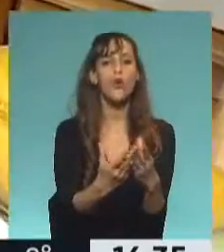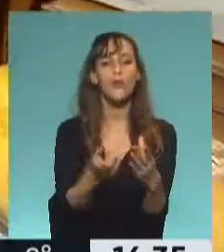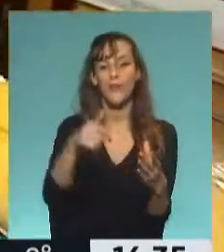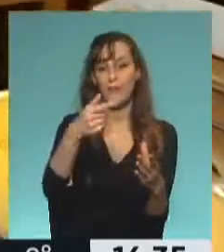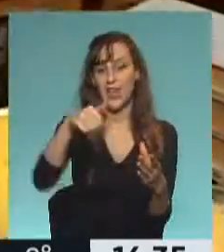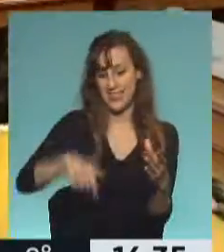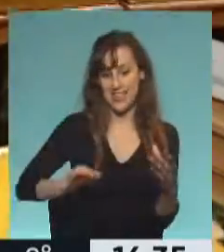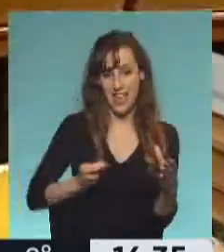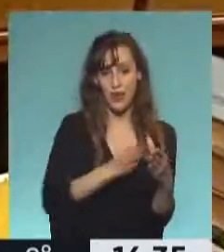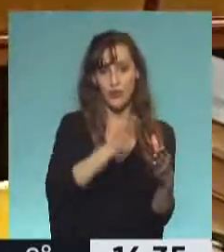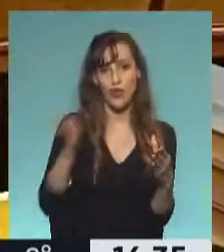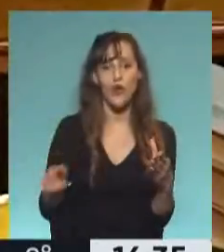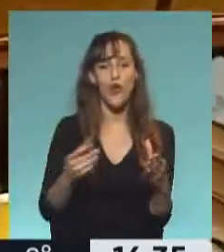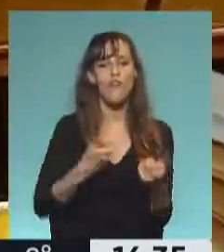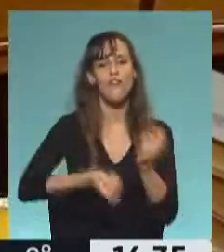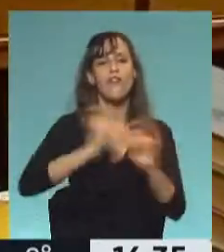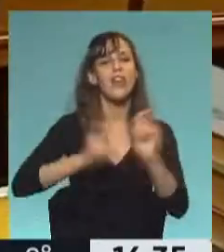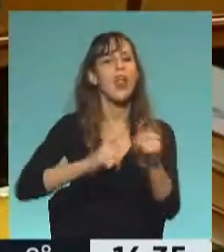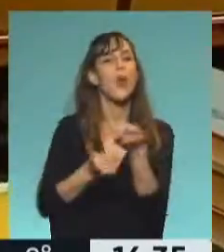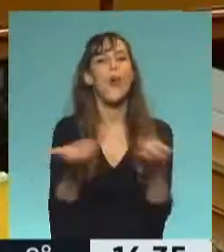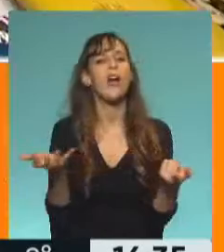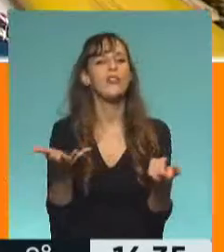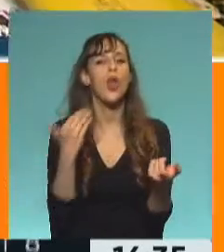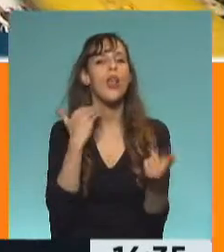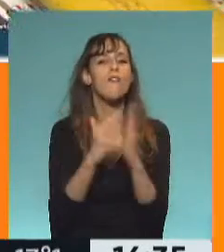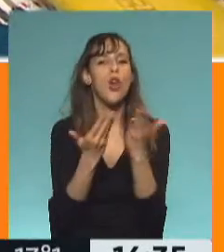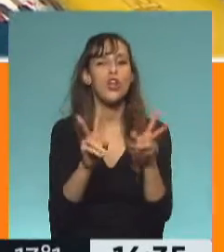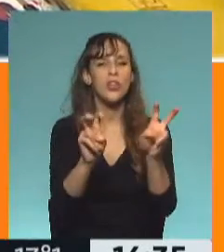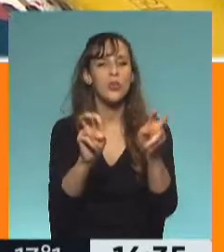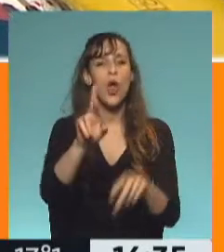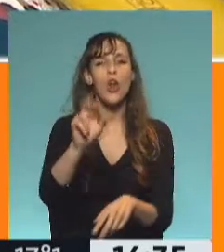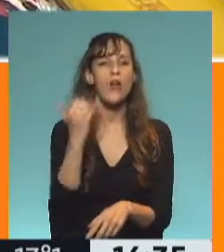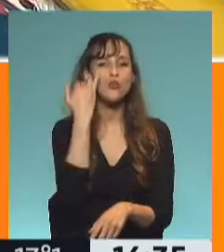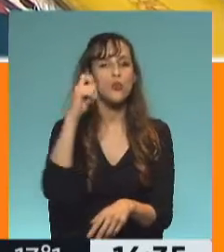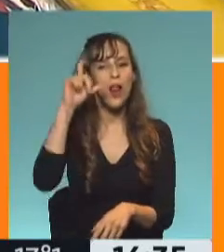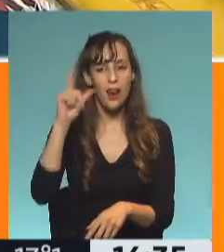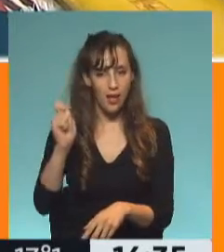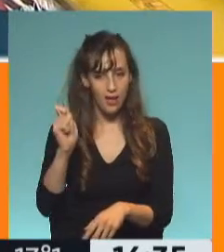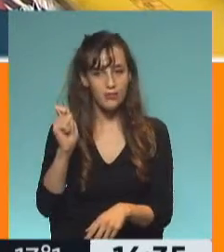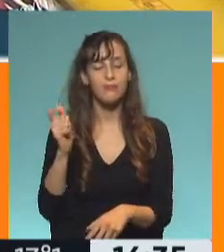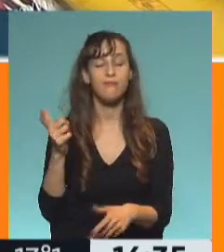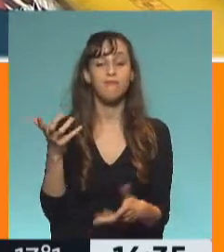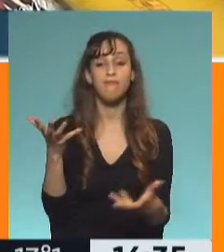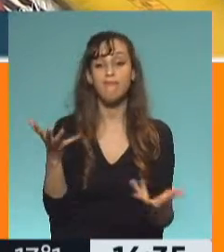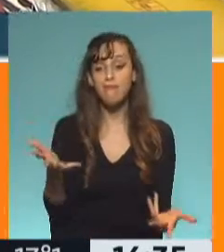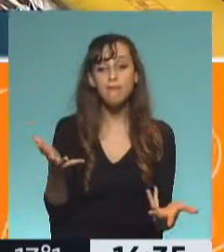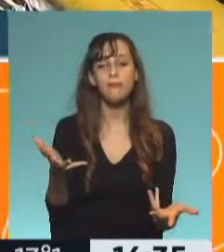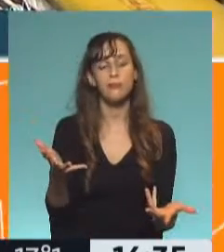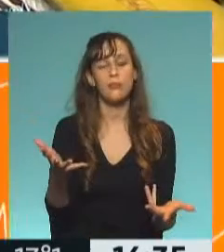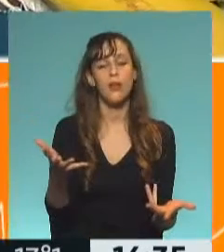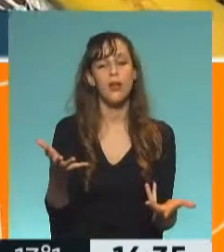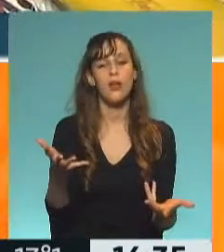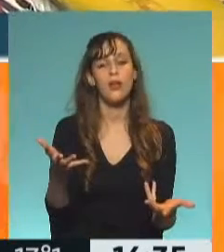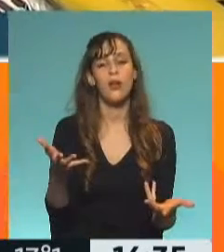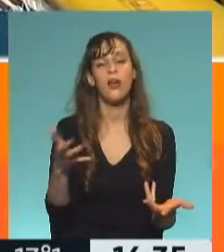la historia? No. Pero por supuesto, después es todo el despegue